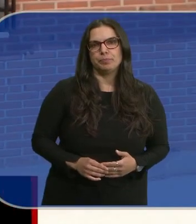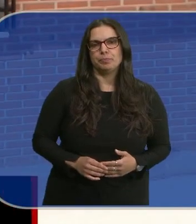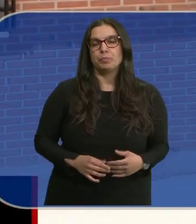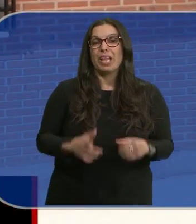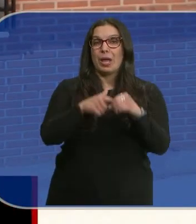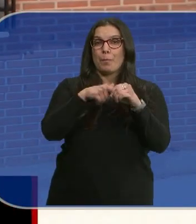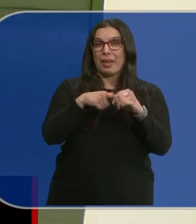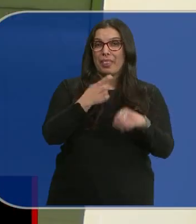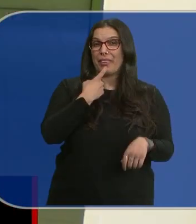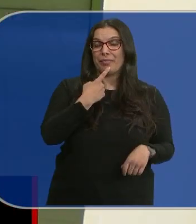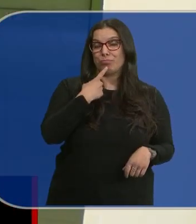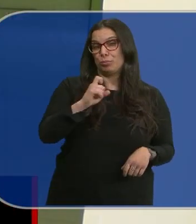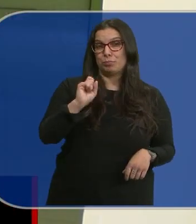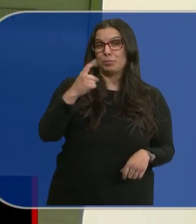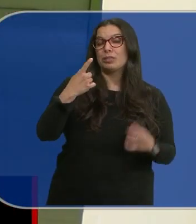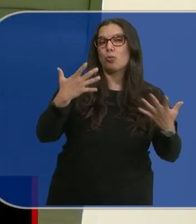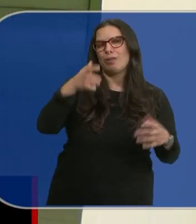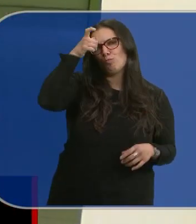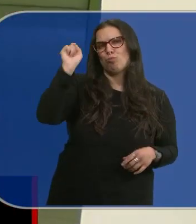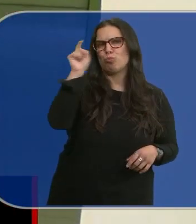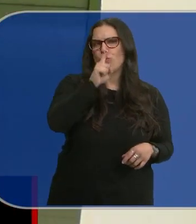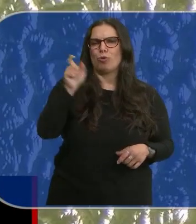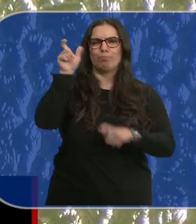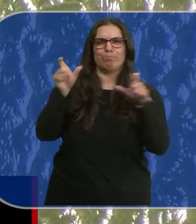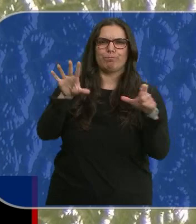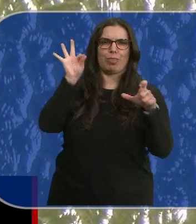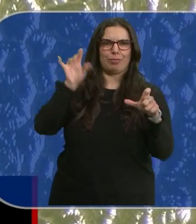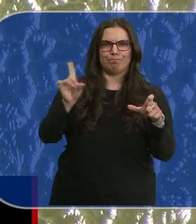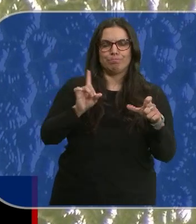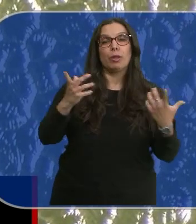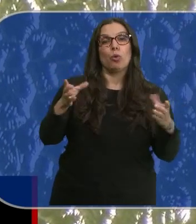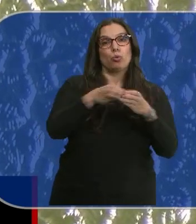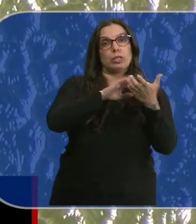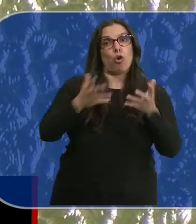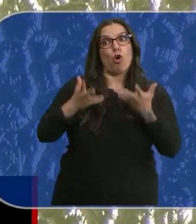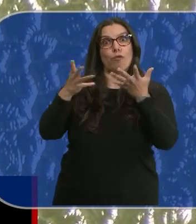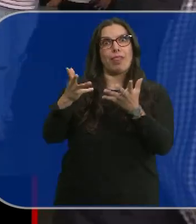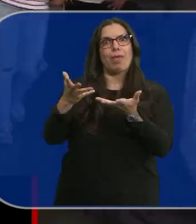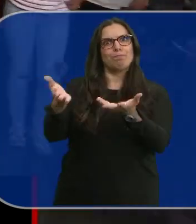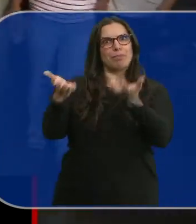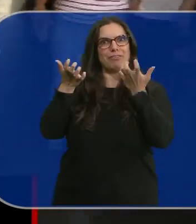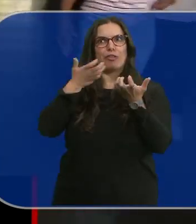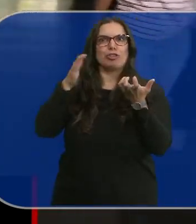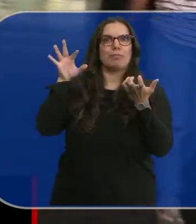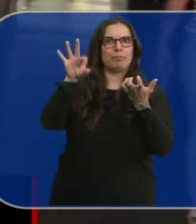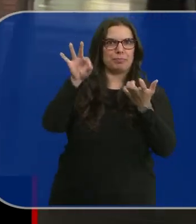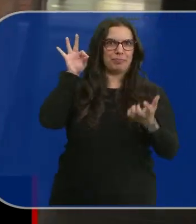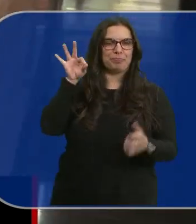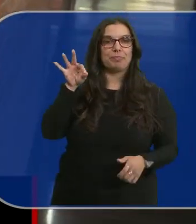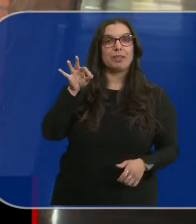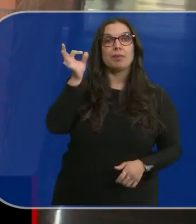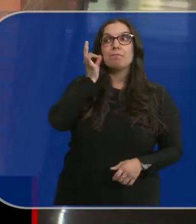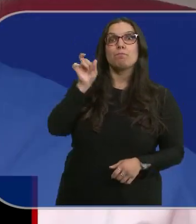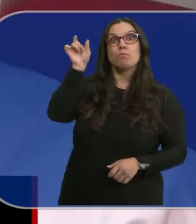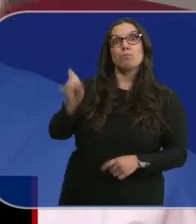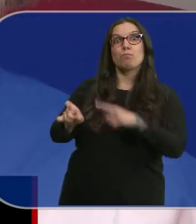Las plazas más complicadas de cubrir se ubican en las zonas rurales. La Junta ofrece beneficios a los MIR que las elijan. María Yamilet encontró su